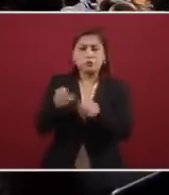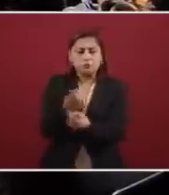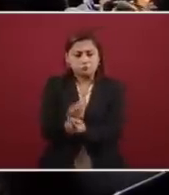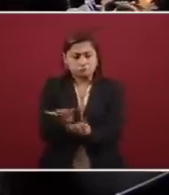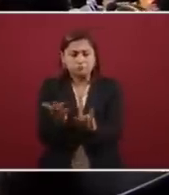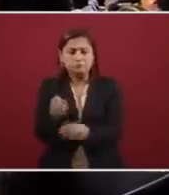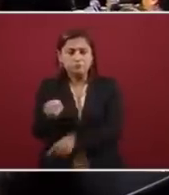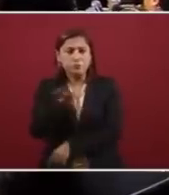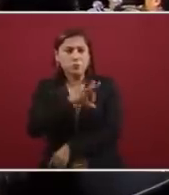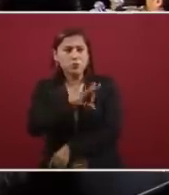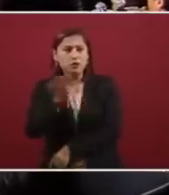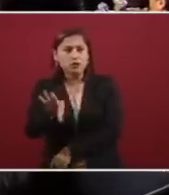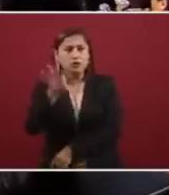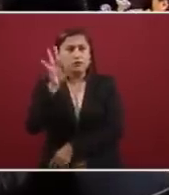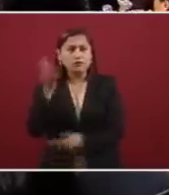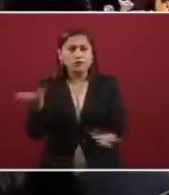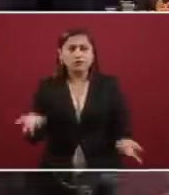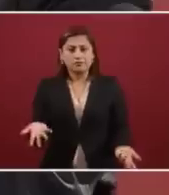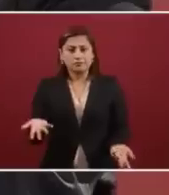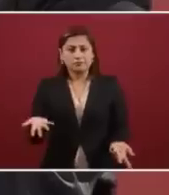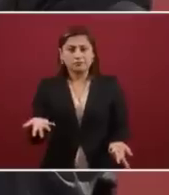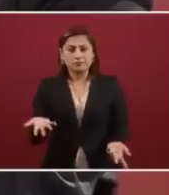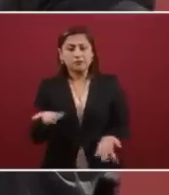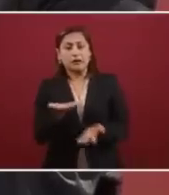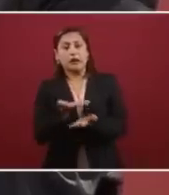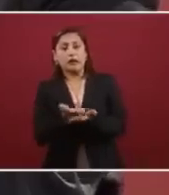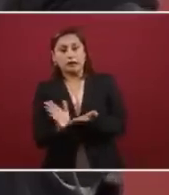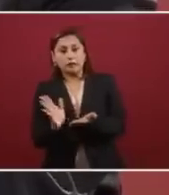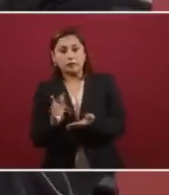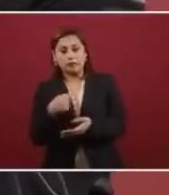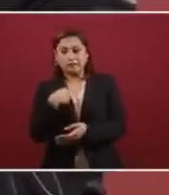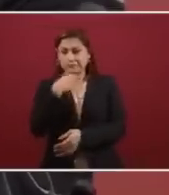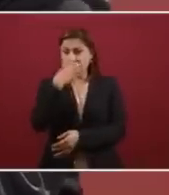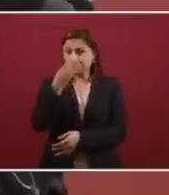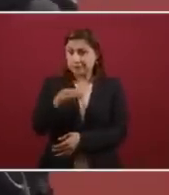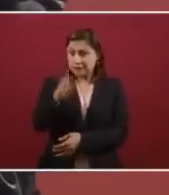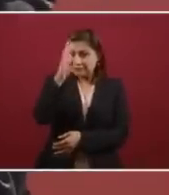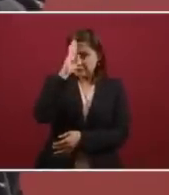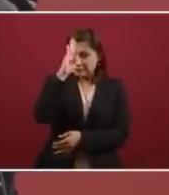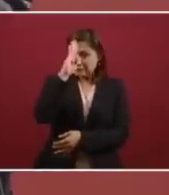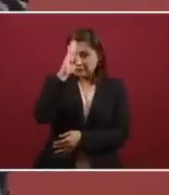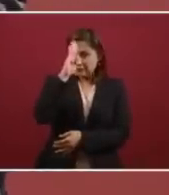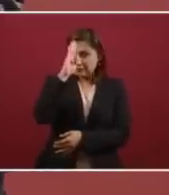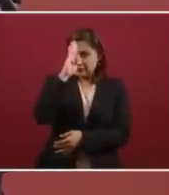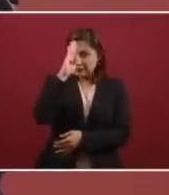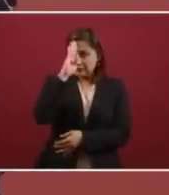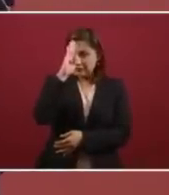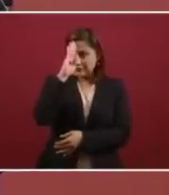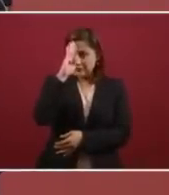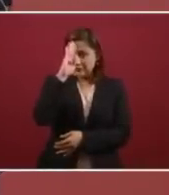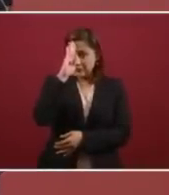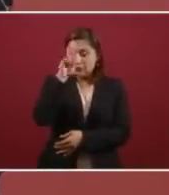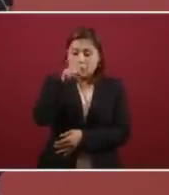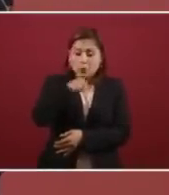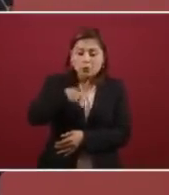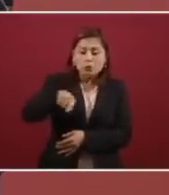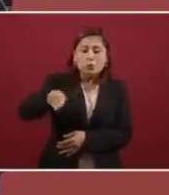además que piensen por ellos mismos